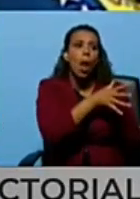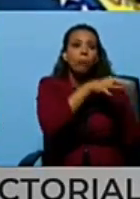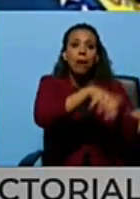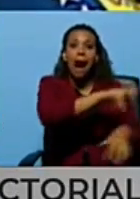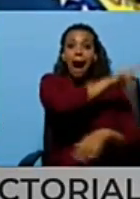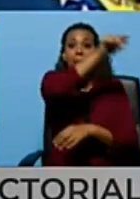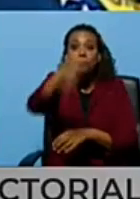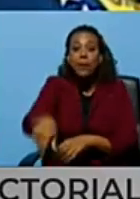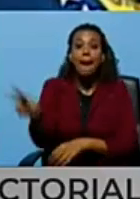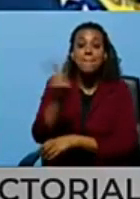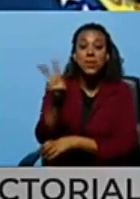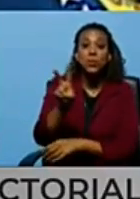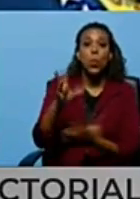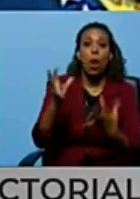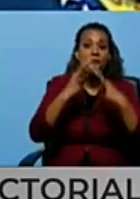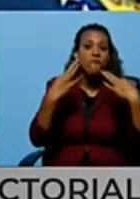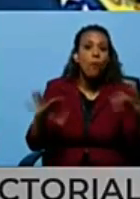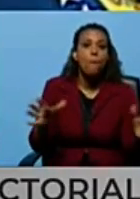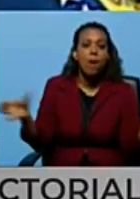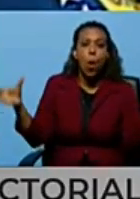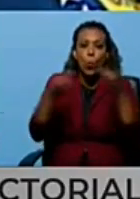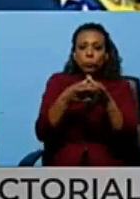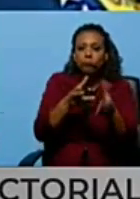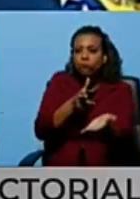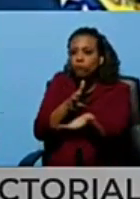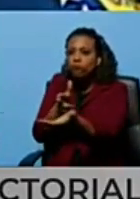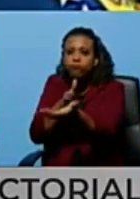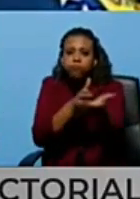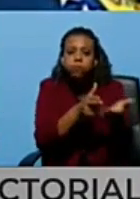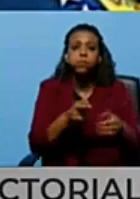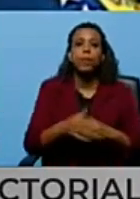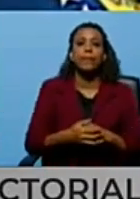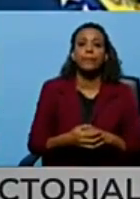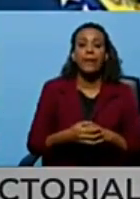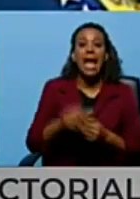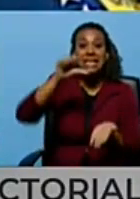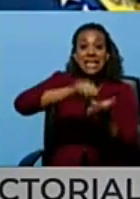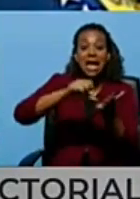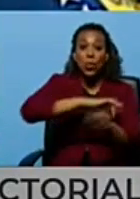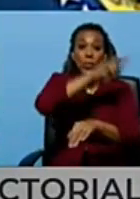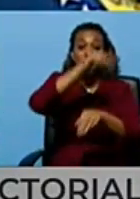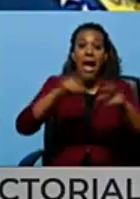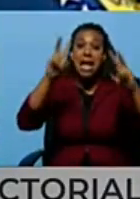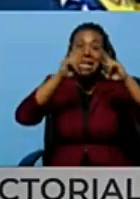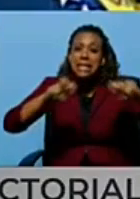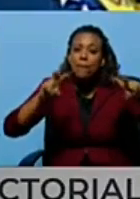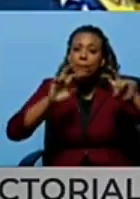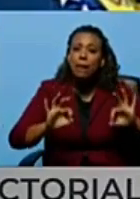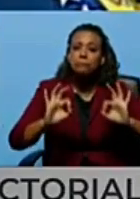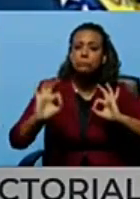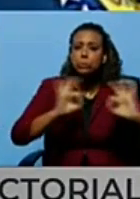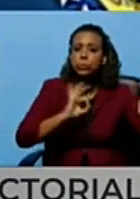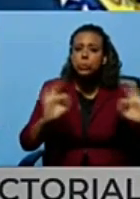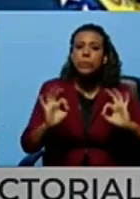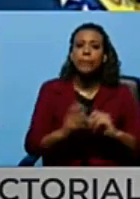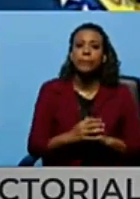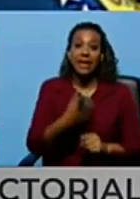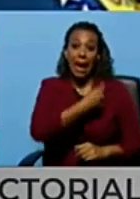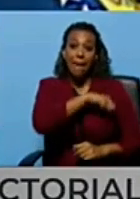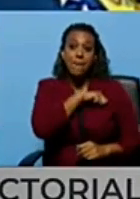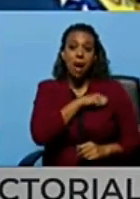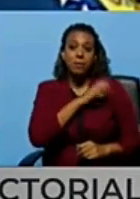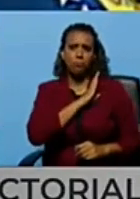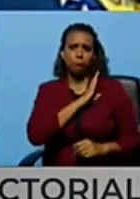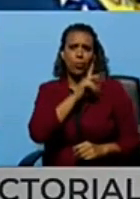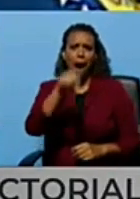a Venezuela como parte de una operación. El Centro Nacional de Inteligencia de